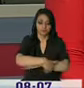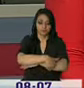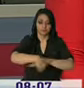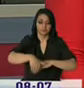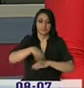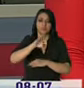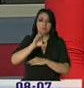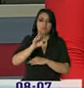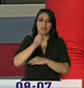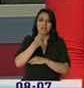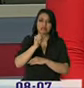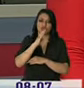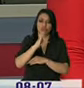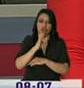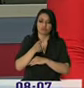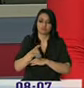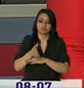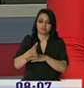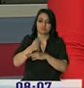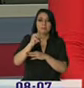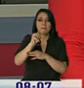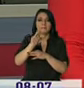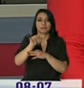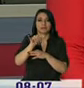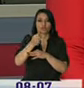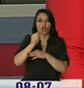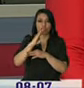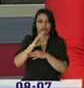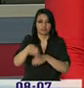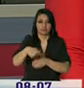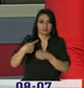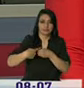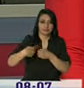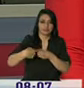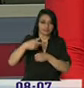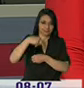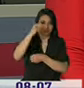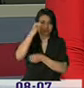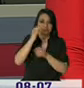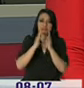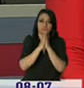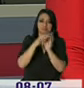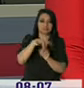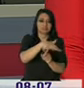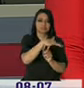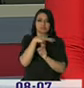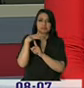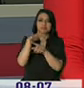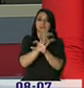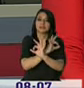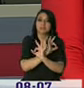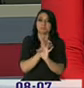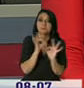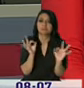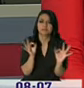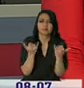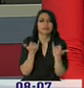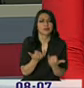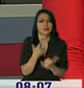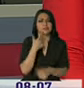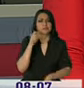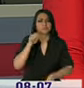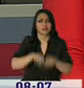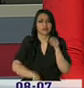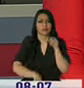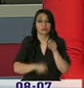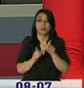Contreras, entre La Mañosca y Villalengua, solicitan a las autoridades la limpieza del parque del sector, mismo que se encuentra en malas condiciones e impide